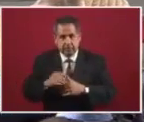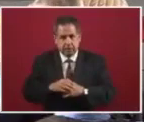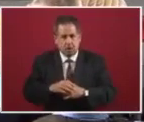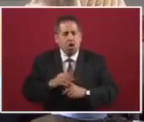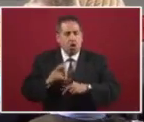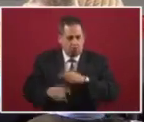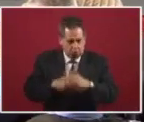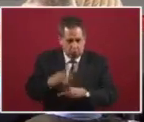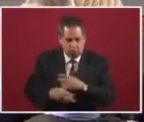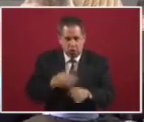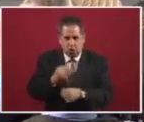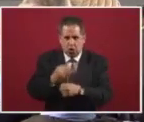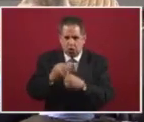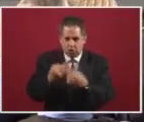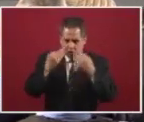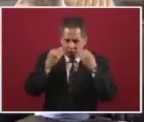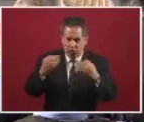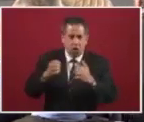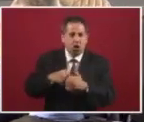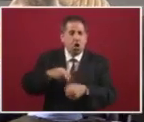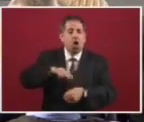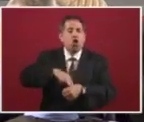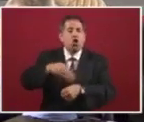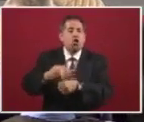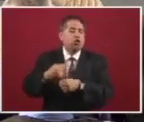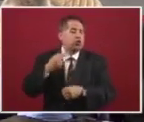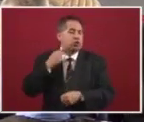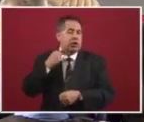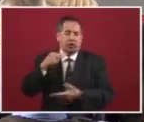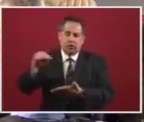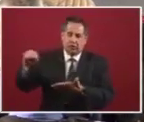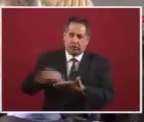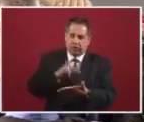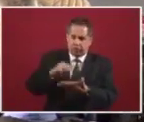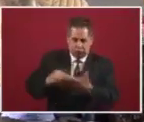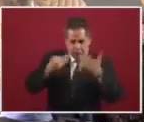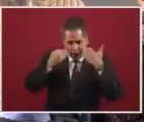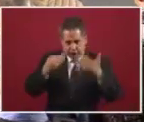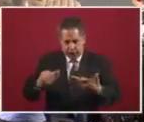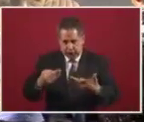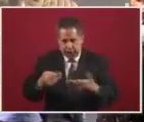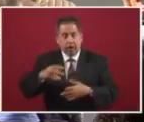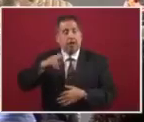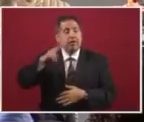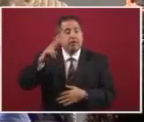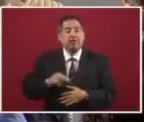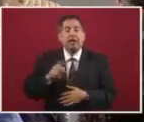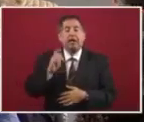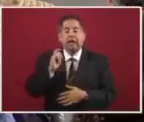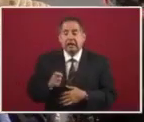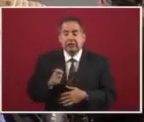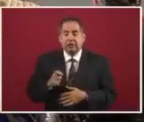procedo a la ceremonia con el notario a firmar el libro.